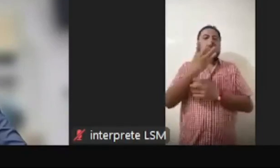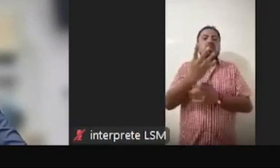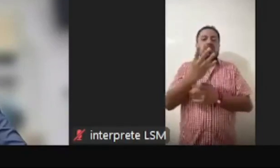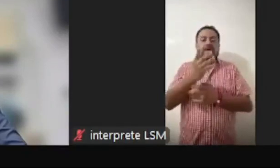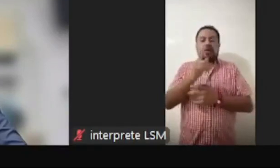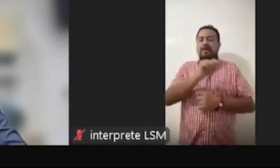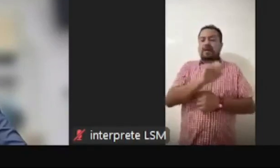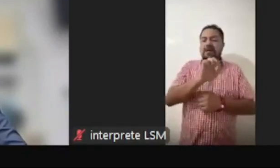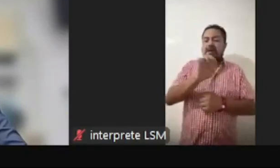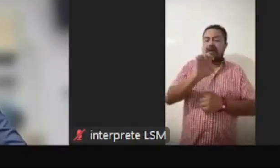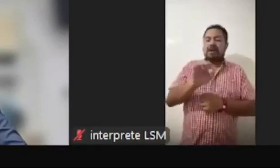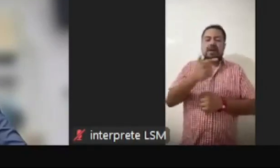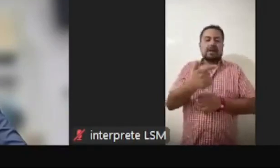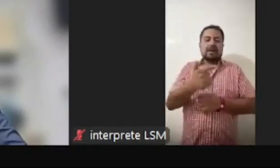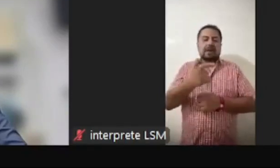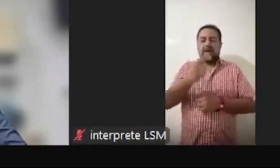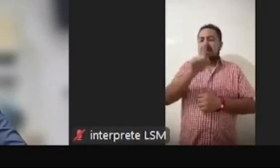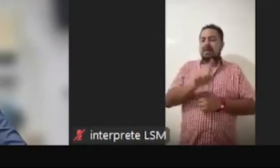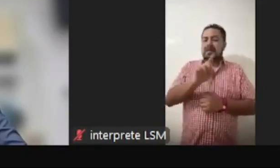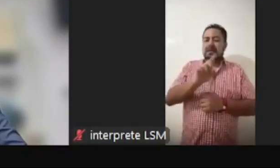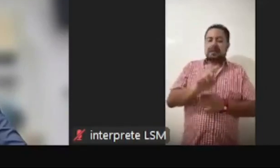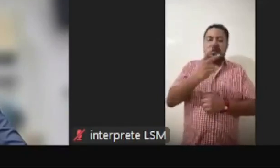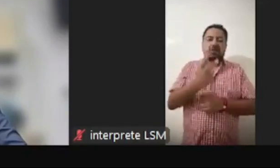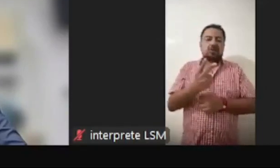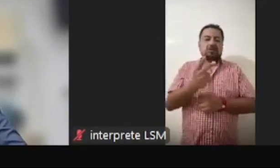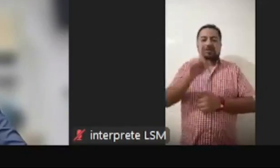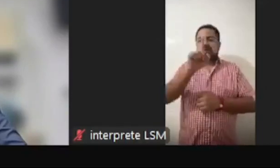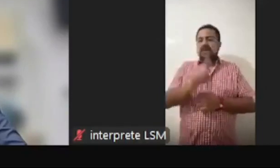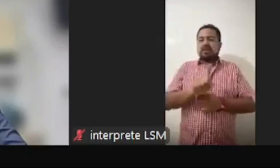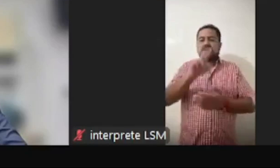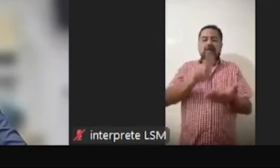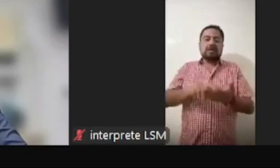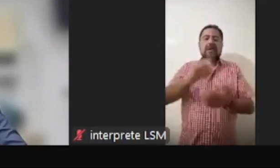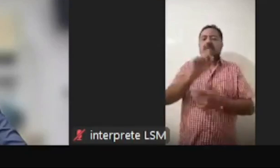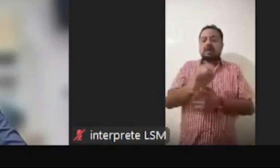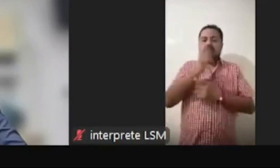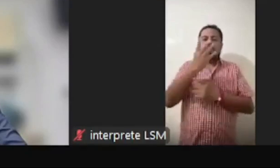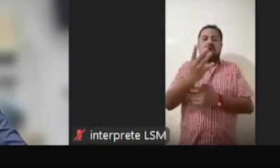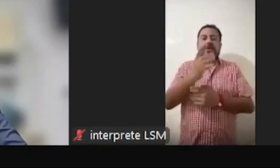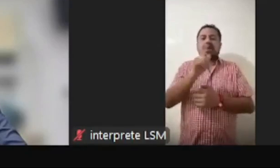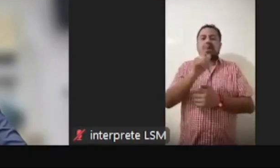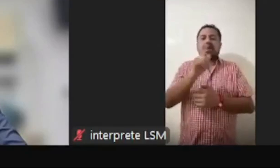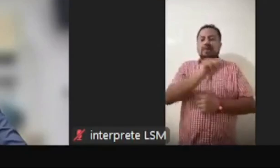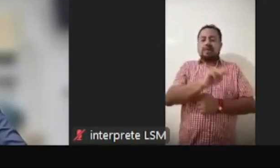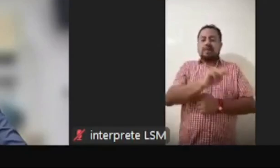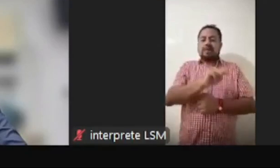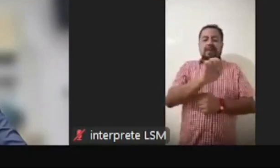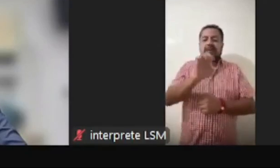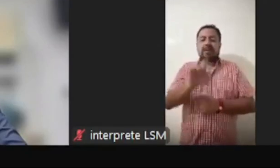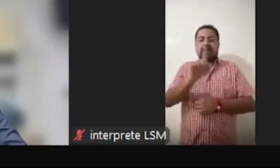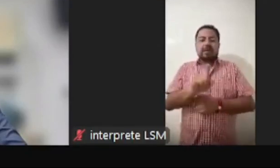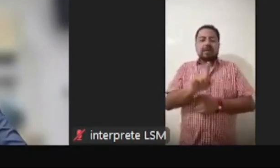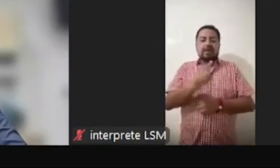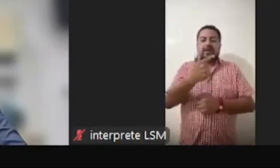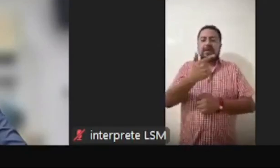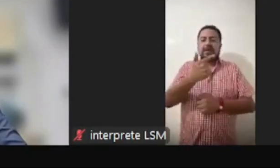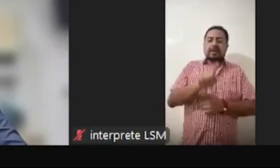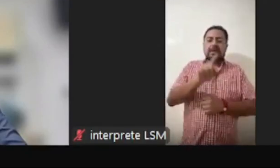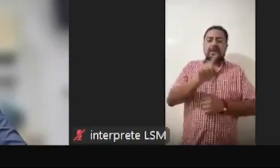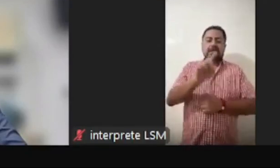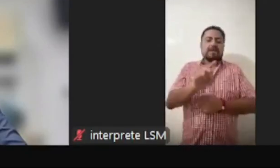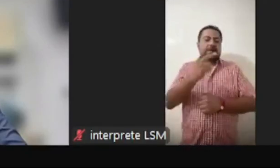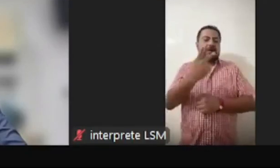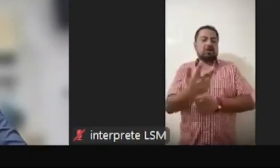TEE, diagonal GEC, diagonal 32, diagonal 2024 y TEE, diagonal GEC, diagonal 38,